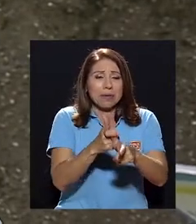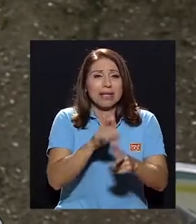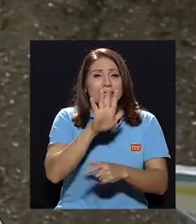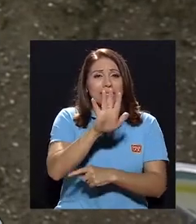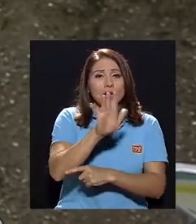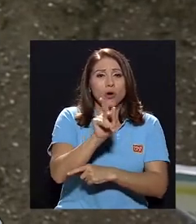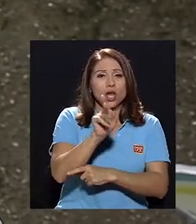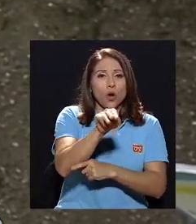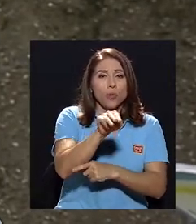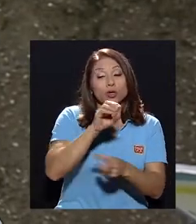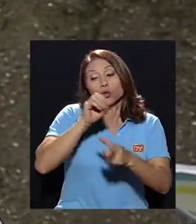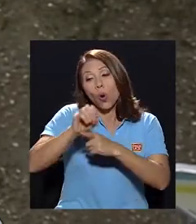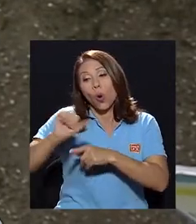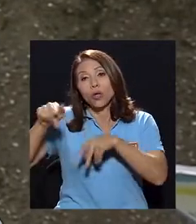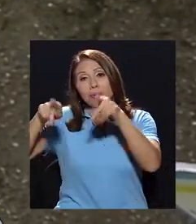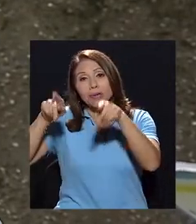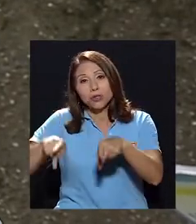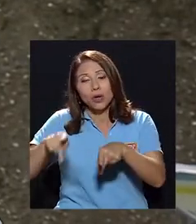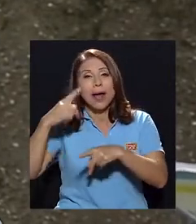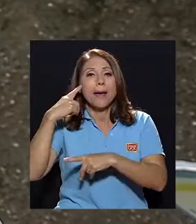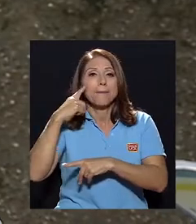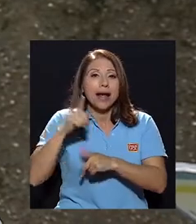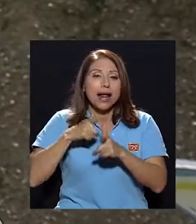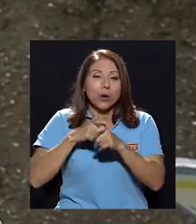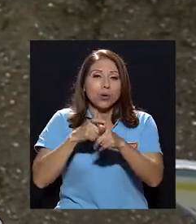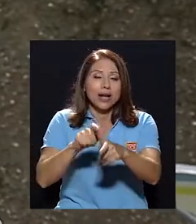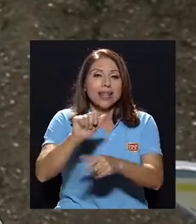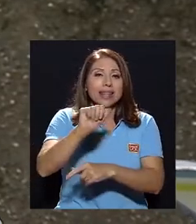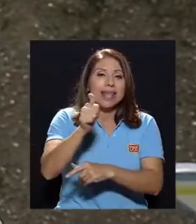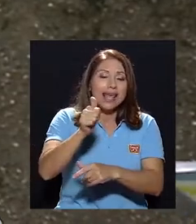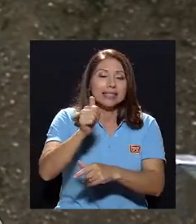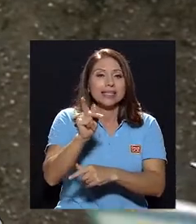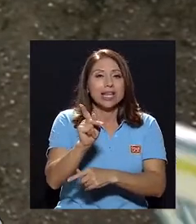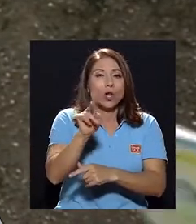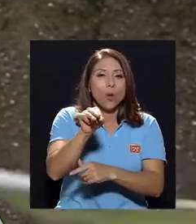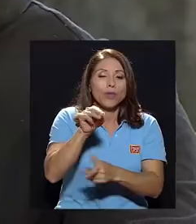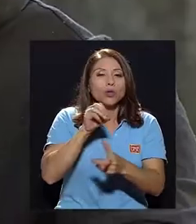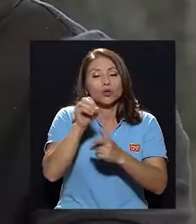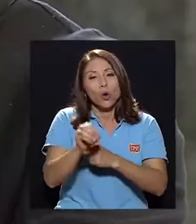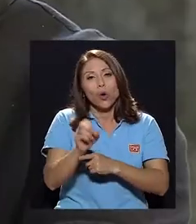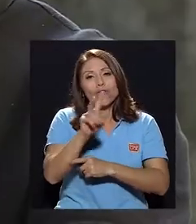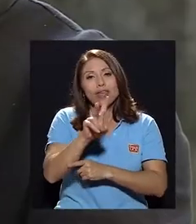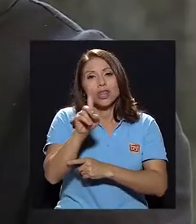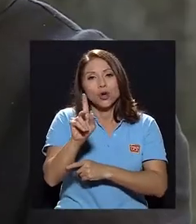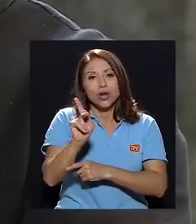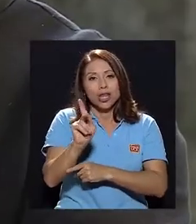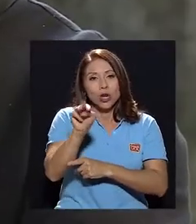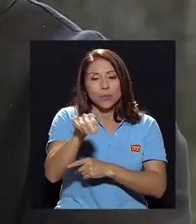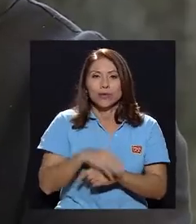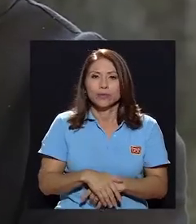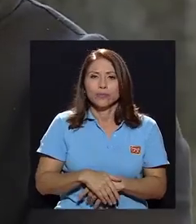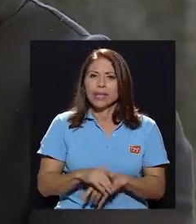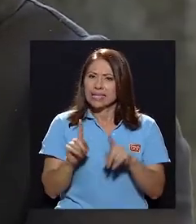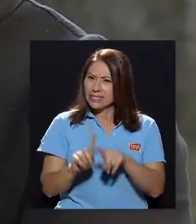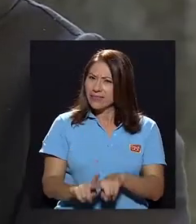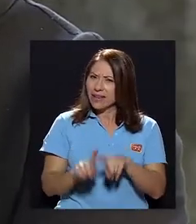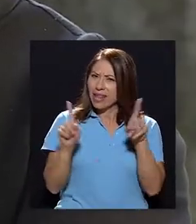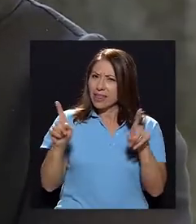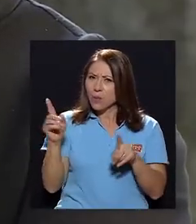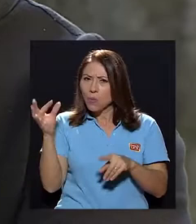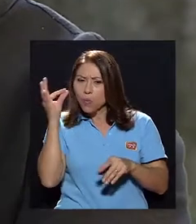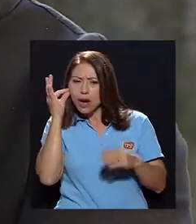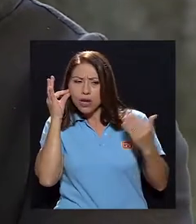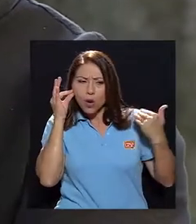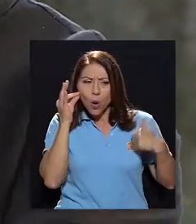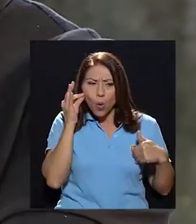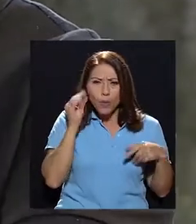kilómetros que una persona que se prepare para 10 o para 21. Mónica, ¿y es muy diferente la alimentación de una mujer con un hombre,